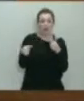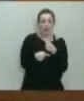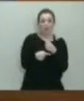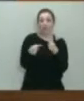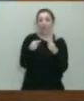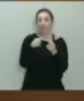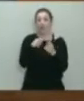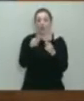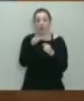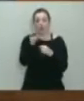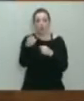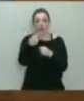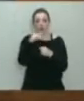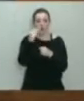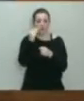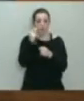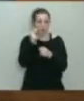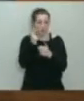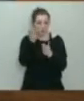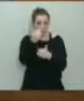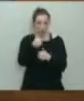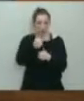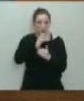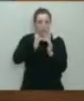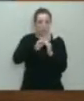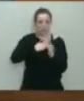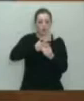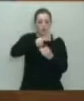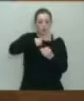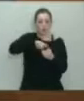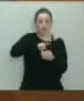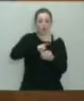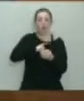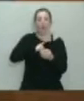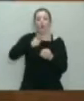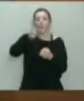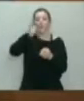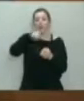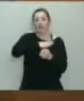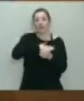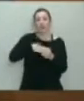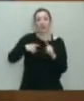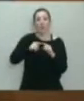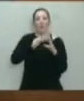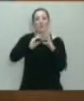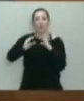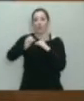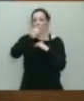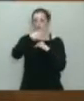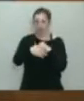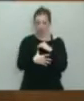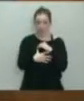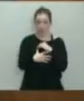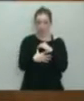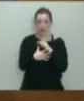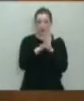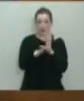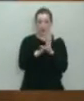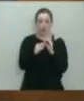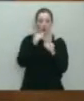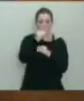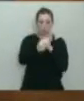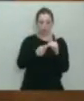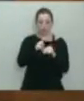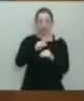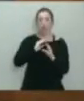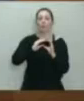forma ideológica en nuestro partido, lo que sí queremos, vuelvo a decirles, que se destine y que se use correctamente. Y los usos y los destinos a los que se